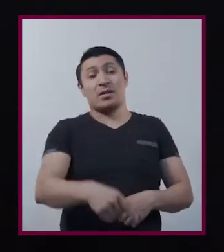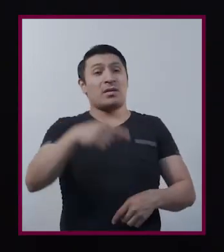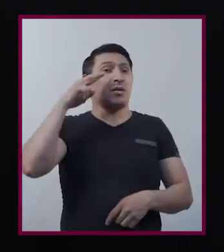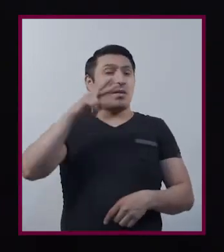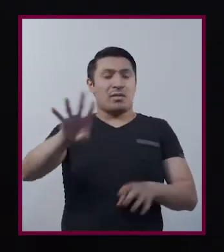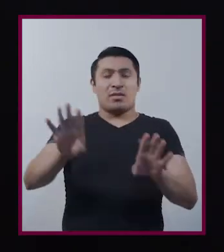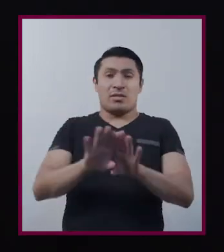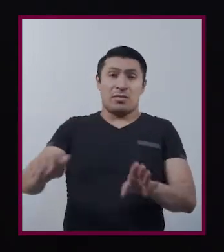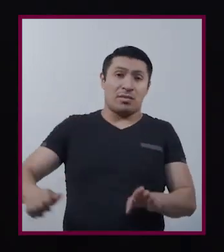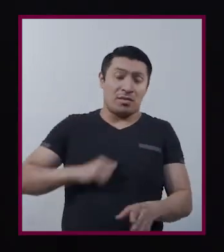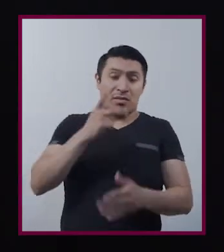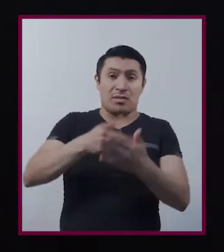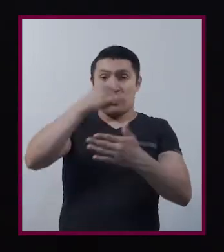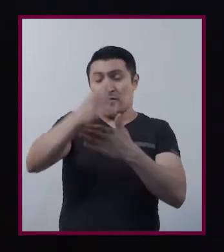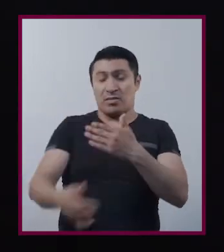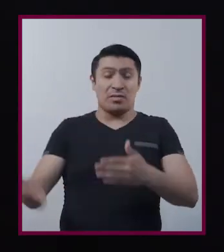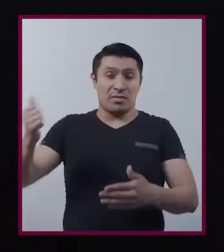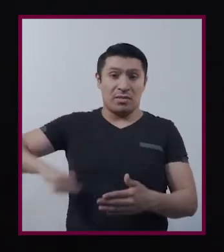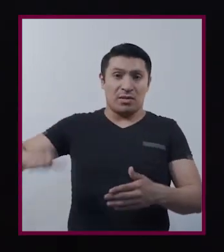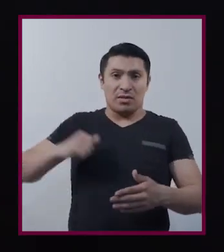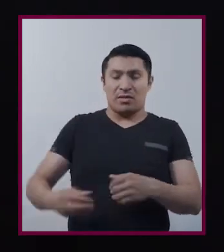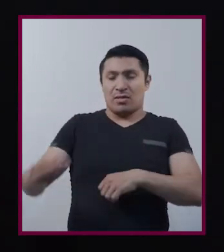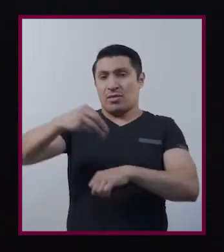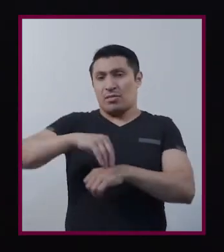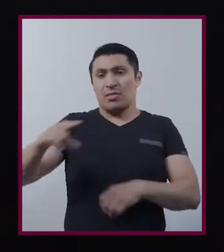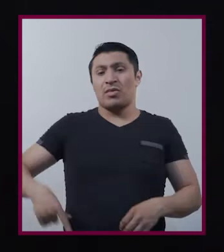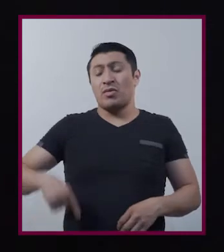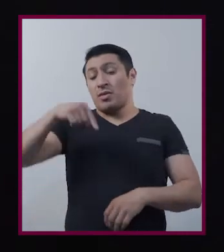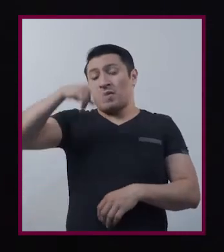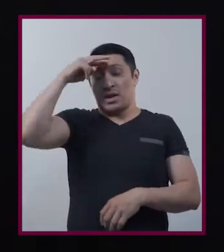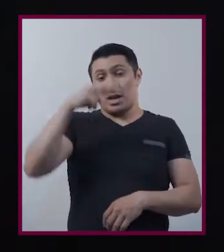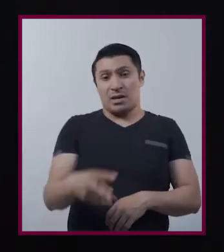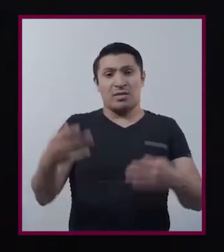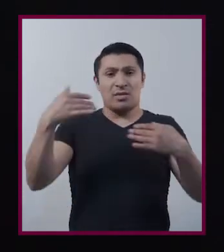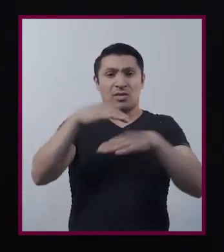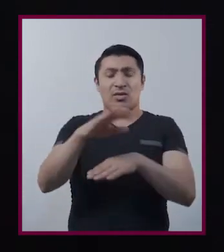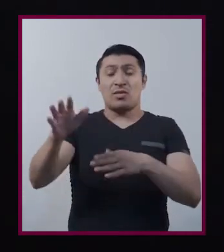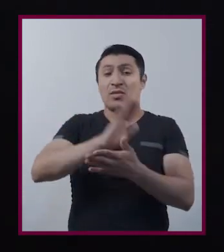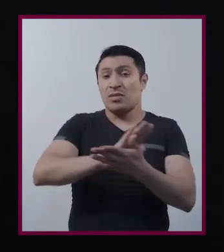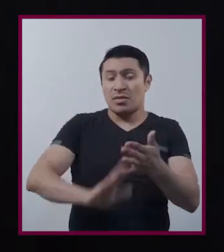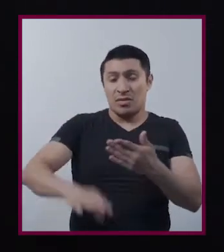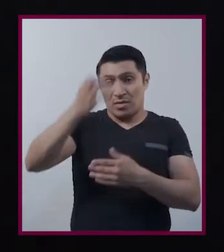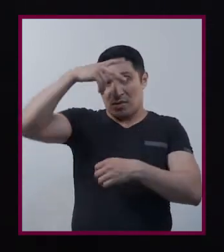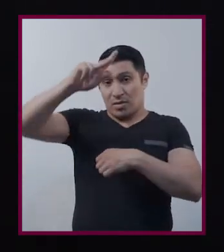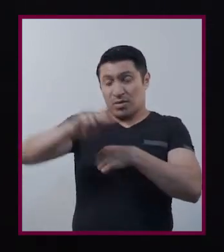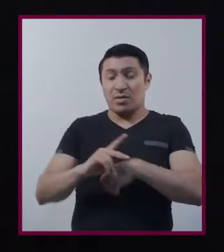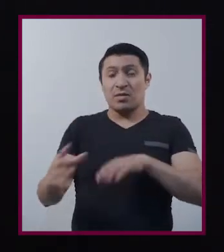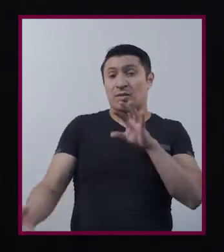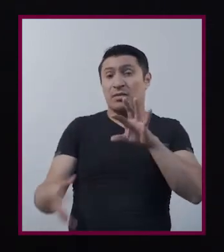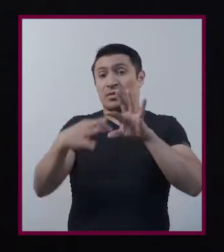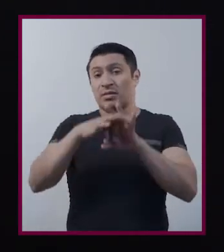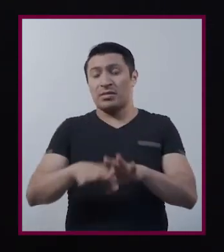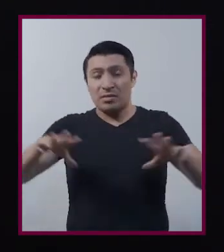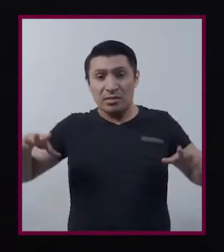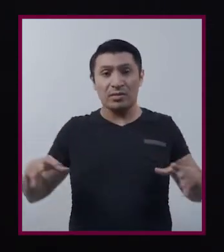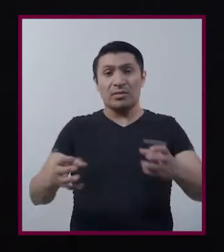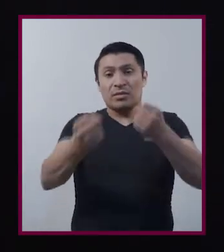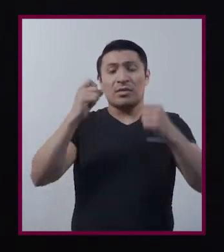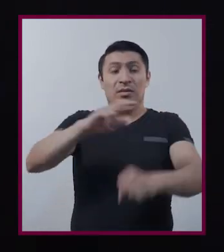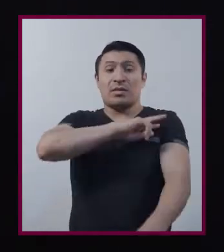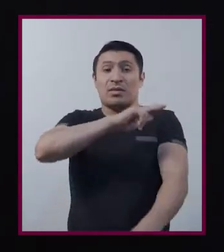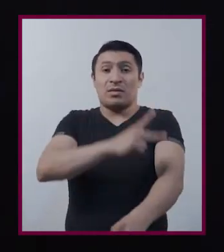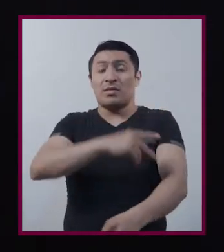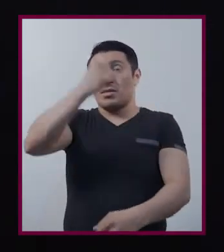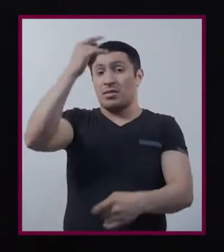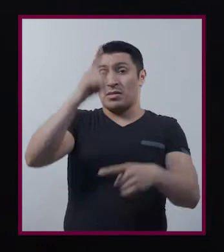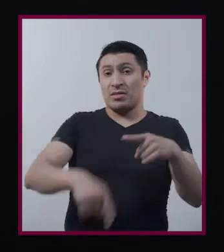la oportunidad de reactivar un viejo proyecto de instaurar una monarquía en México con un noble europeo, quien les